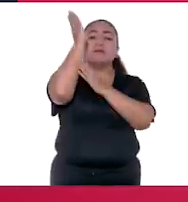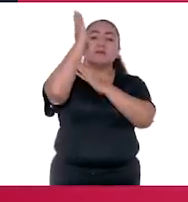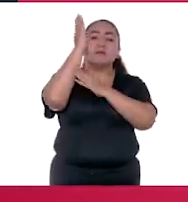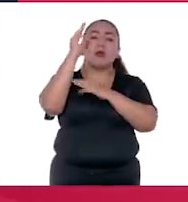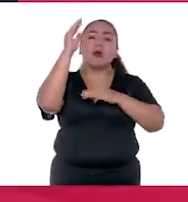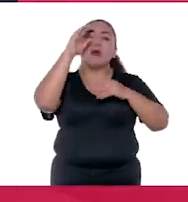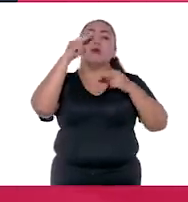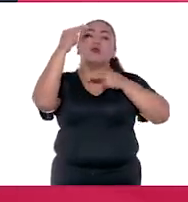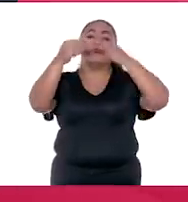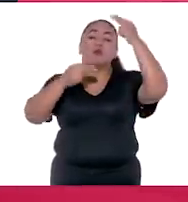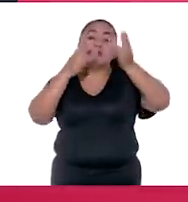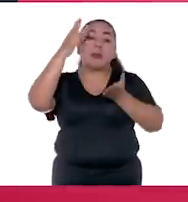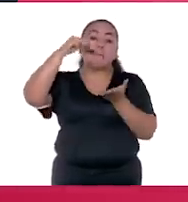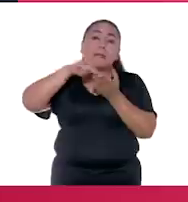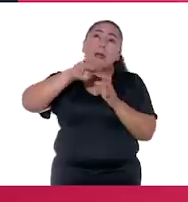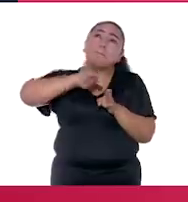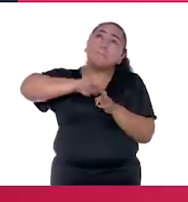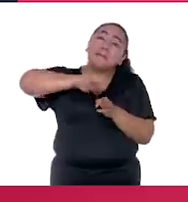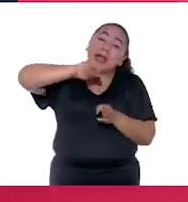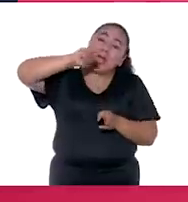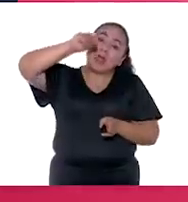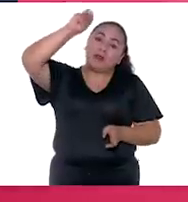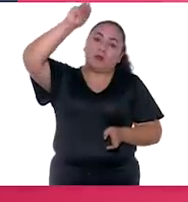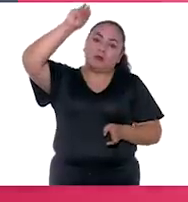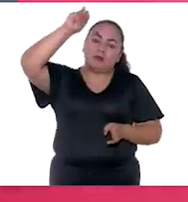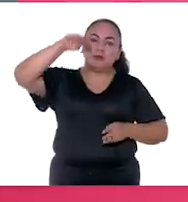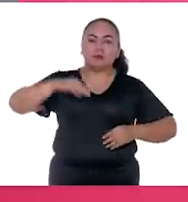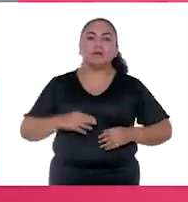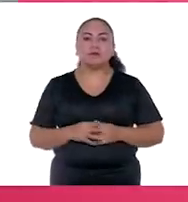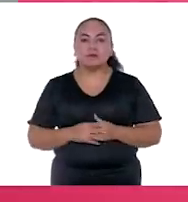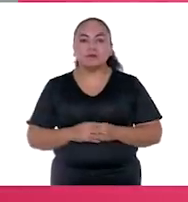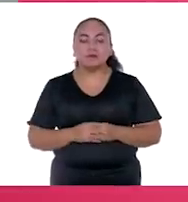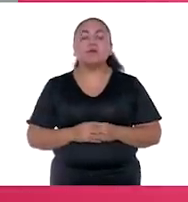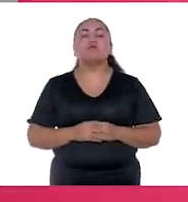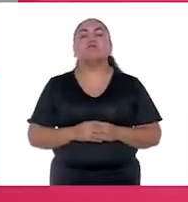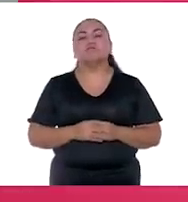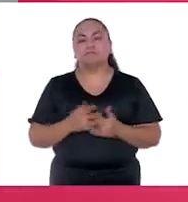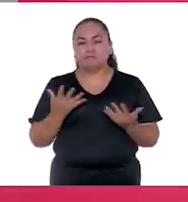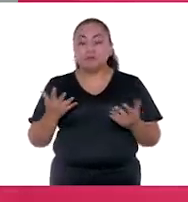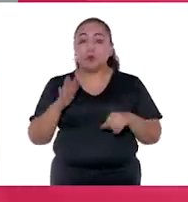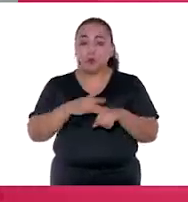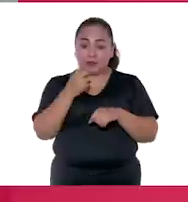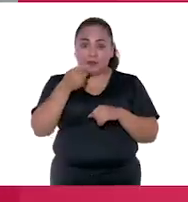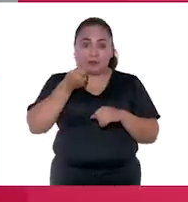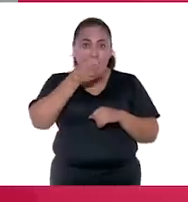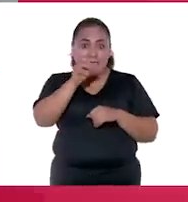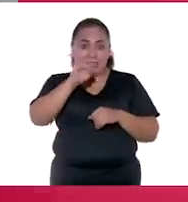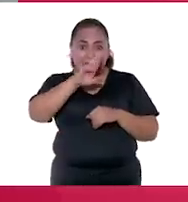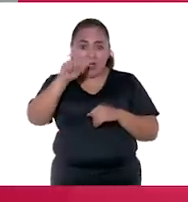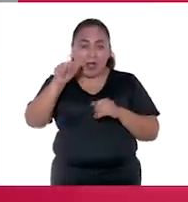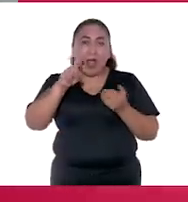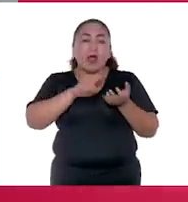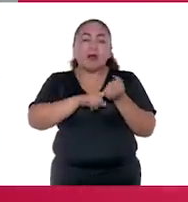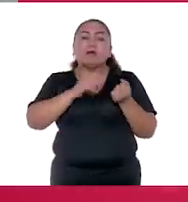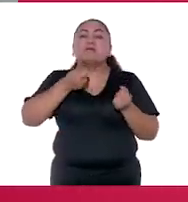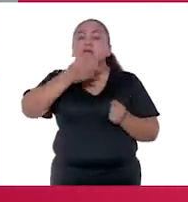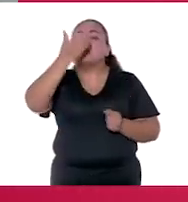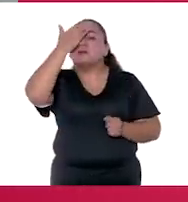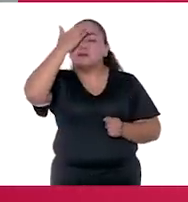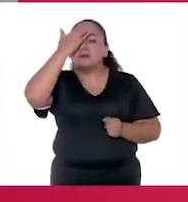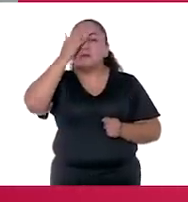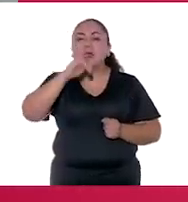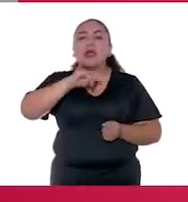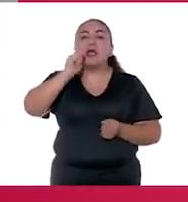metros de altura. Por eso, A estas sierras escarpadas se les conoce como